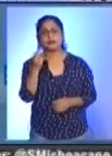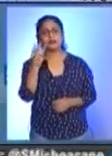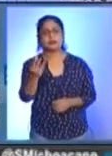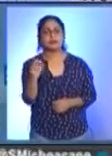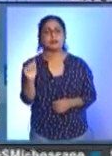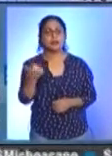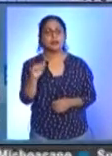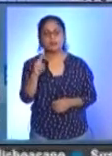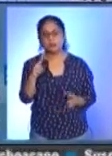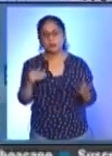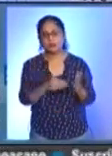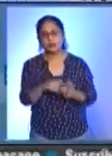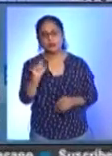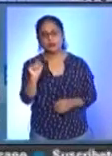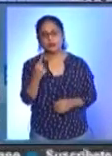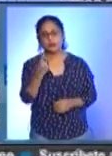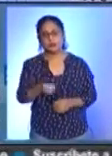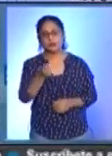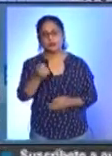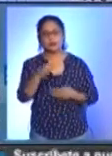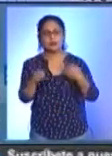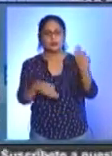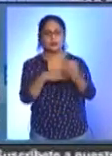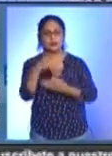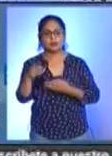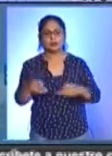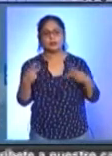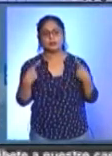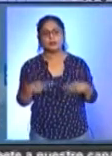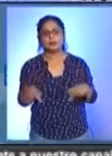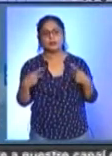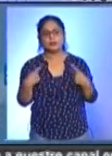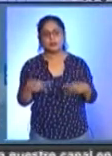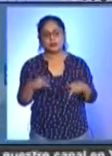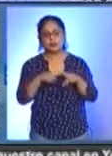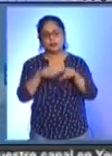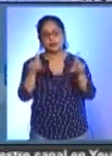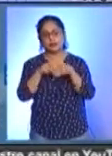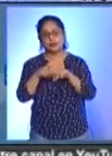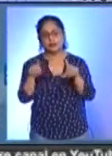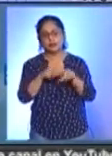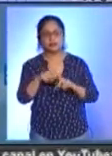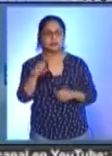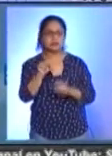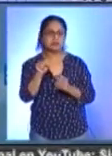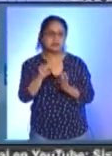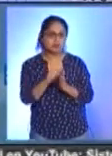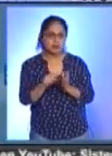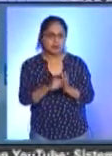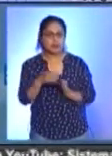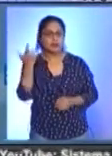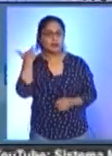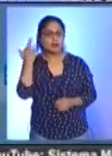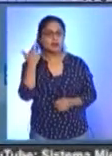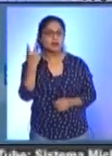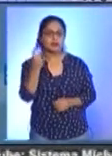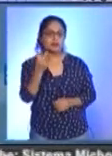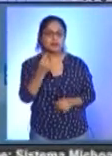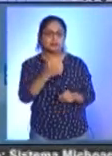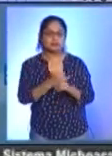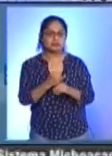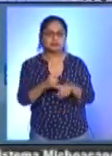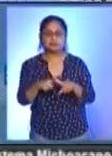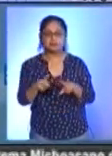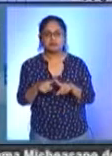del 2021. Saludo a usted que nos sintoniza a través de las diferentes señales del sistema michoacano de radio y